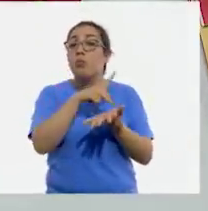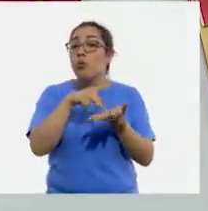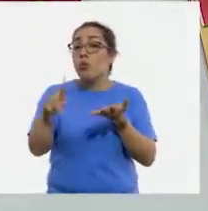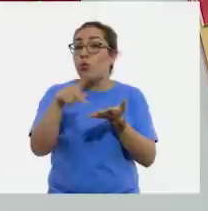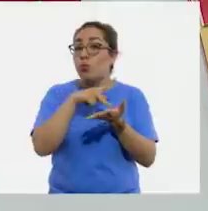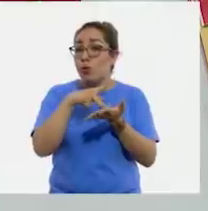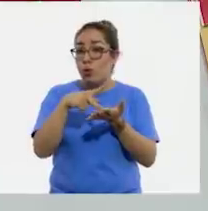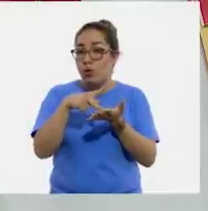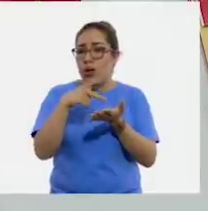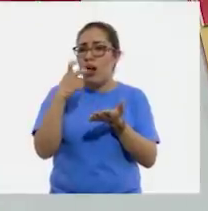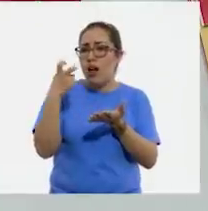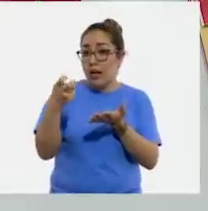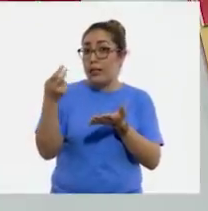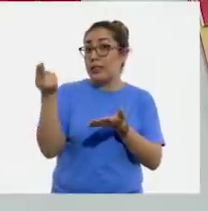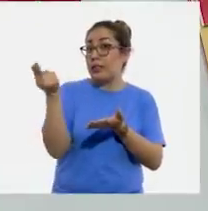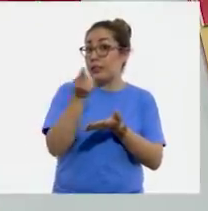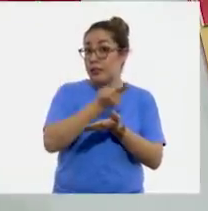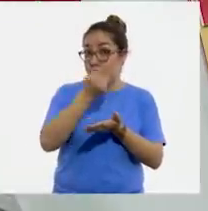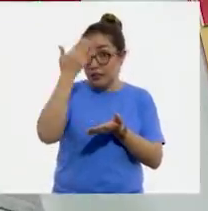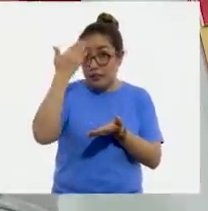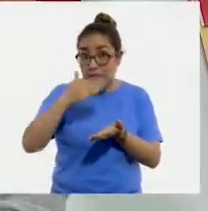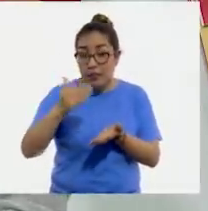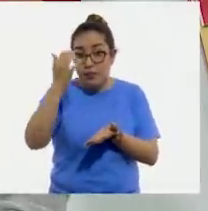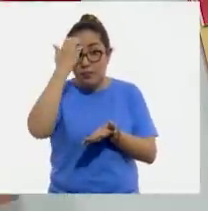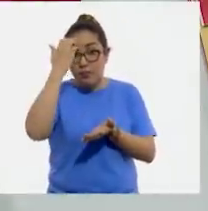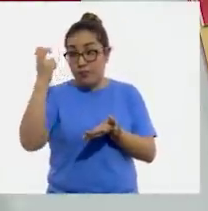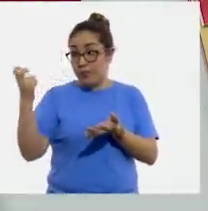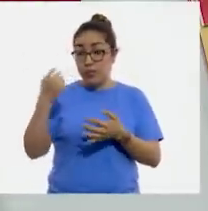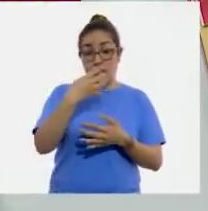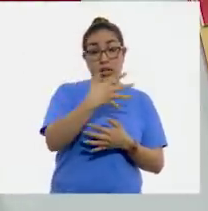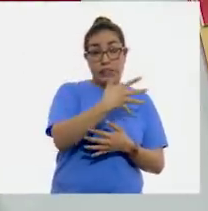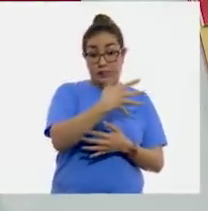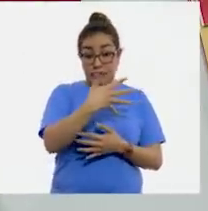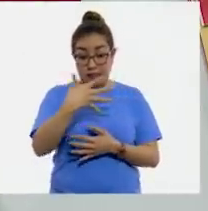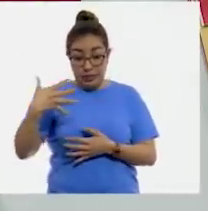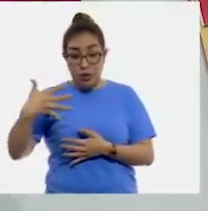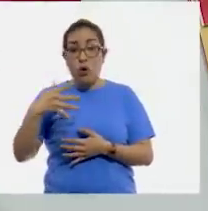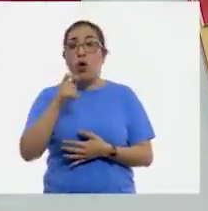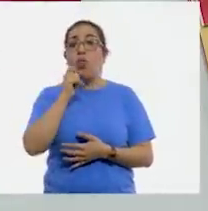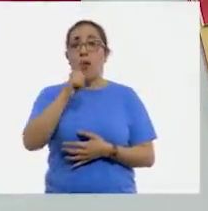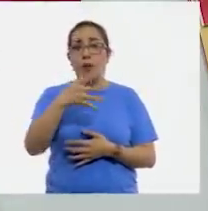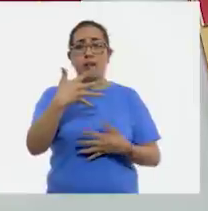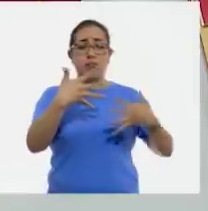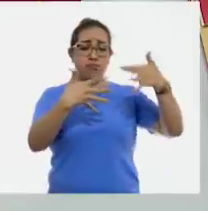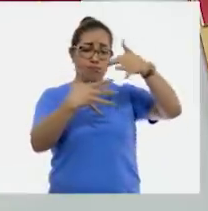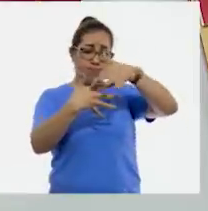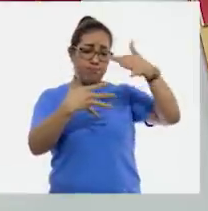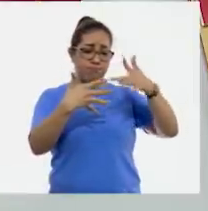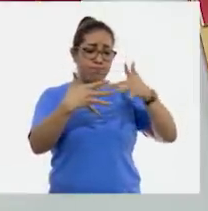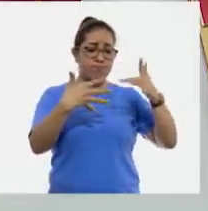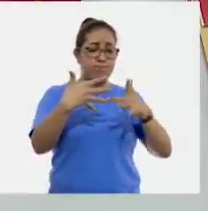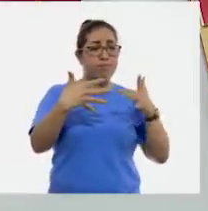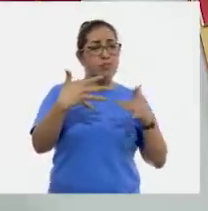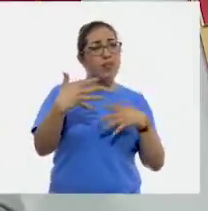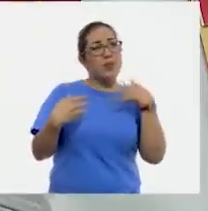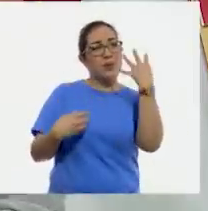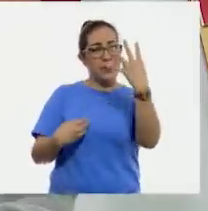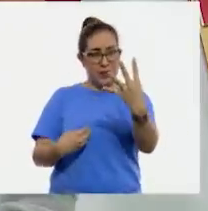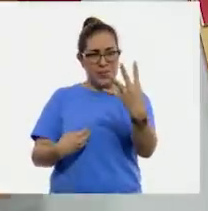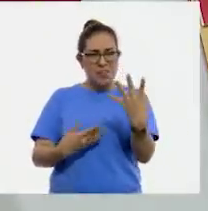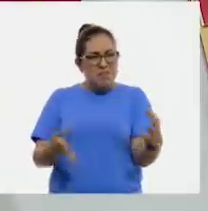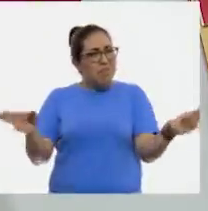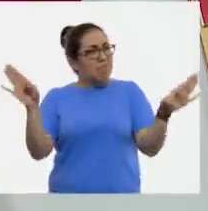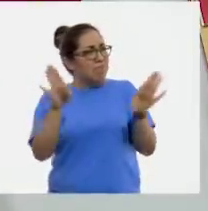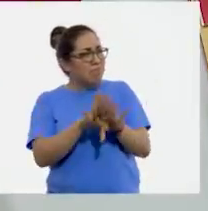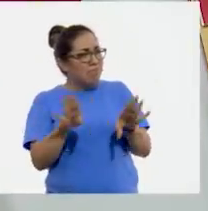muy importante saber que además de 5 líneas, el pentagrama tiene 4 espacios. Y se preguntarán, ¿cómo es eso? Lo que sucede es